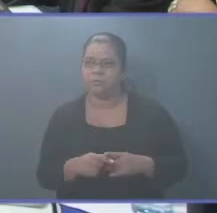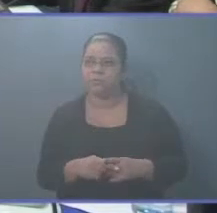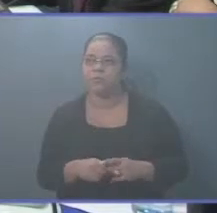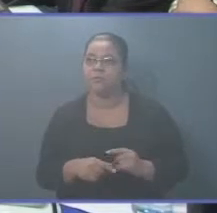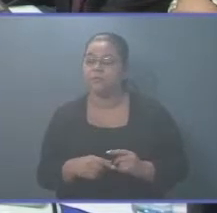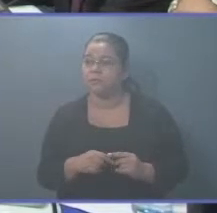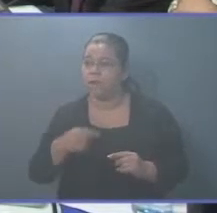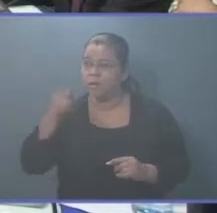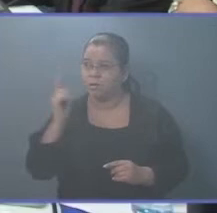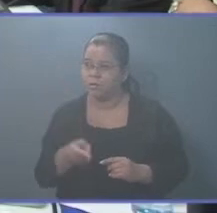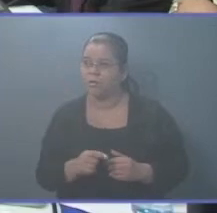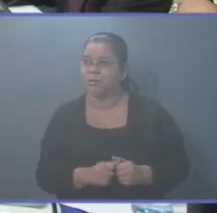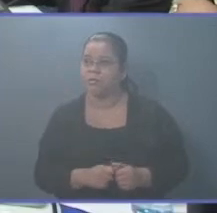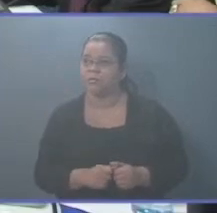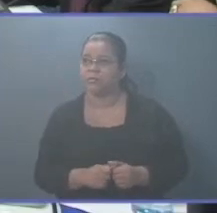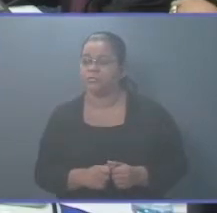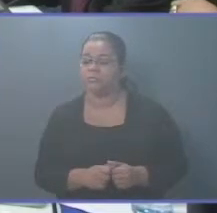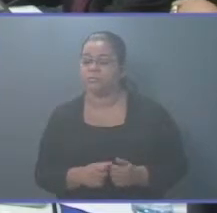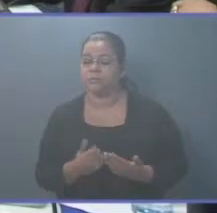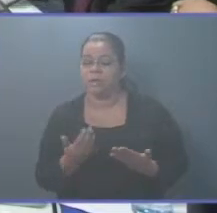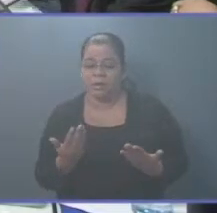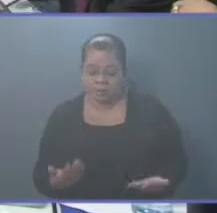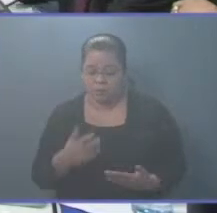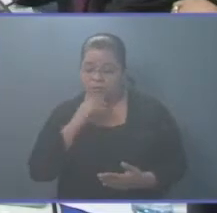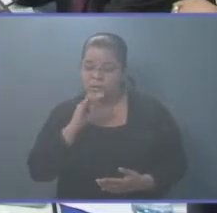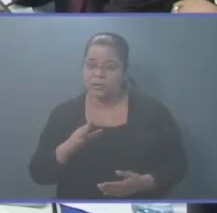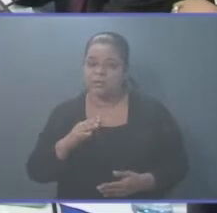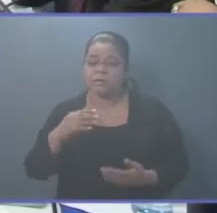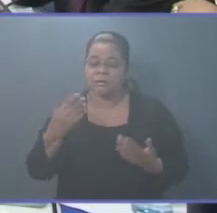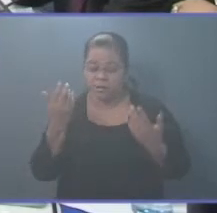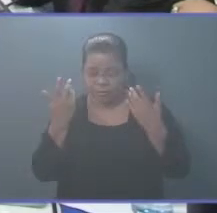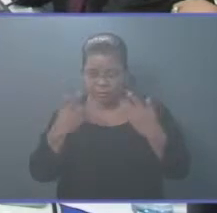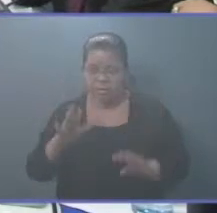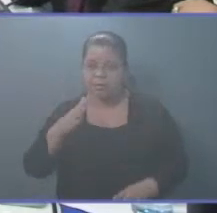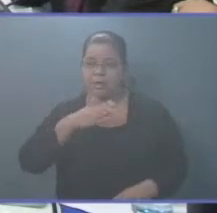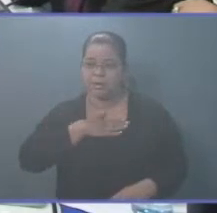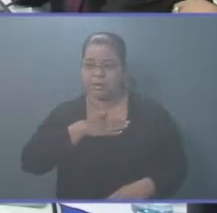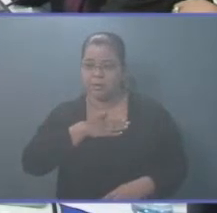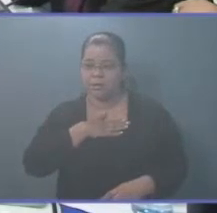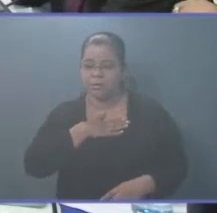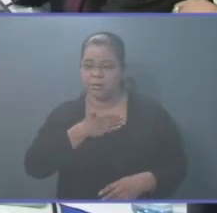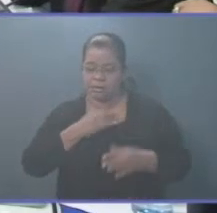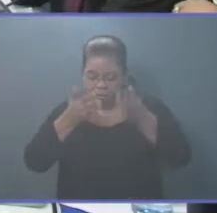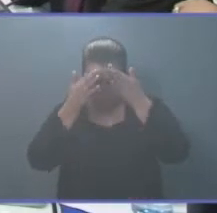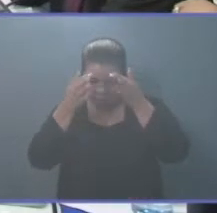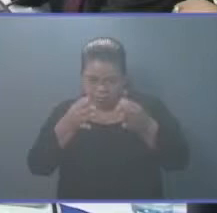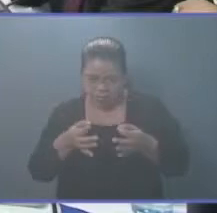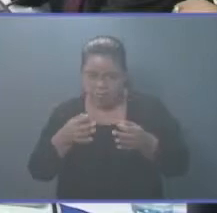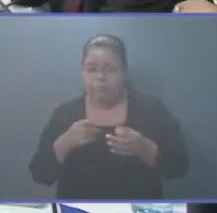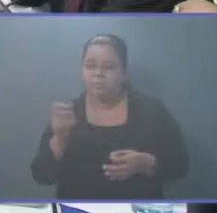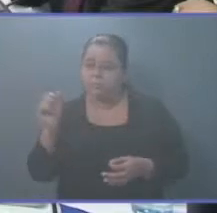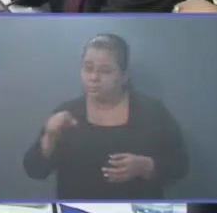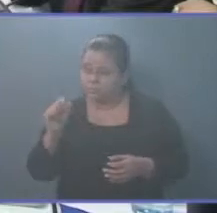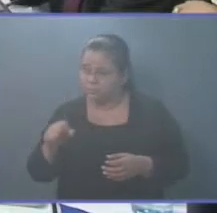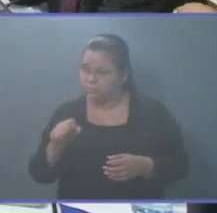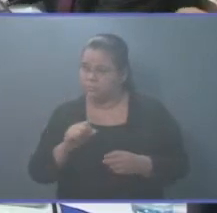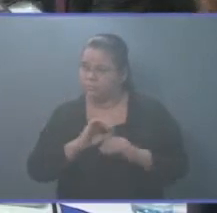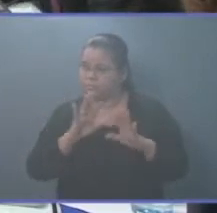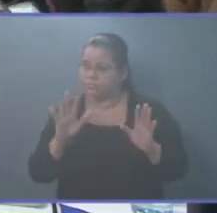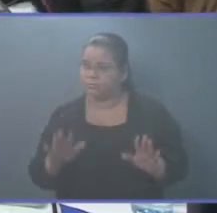imperativo, dispondrá. Sería entonces, se dispondrá que sean incautados, ¿te parece? Mejor.